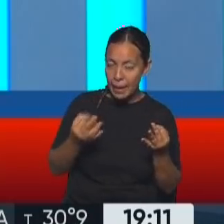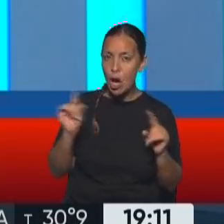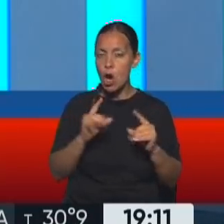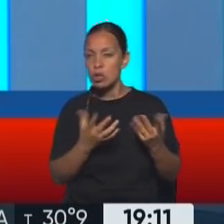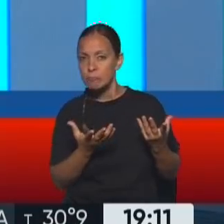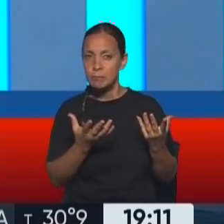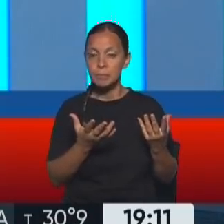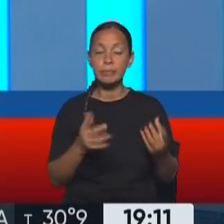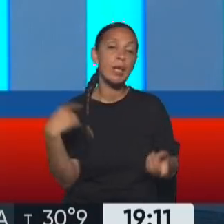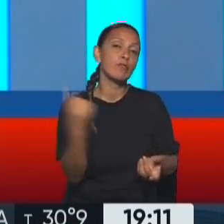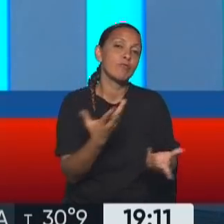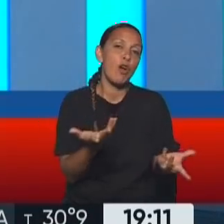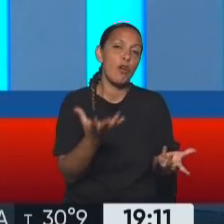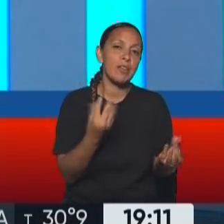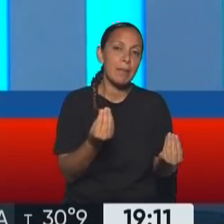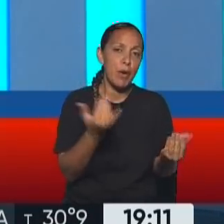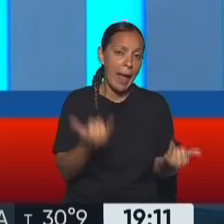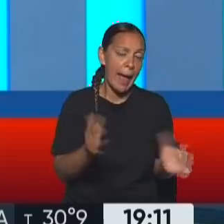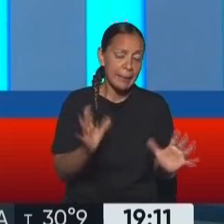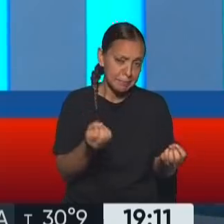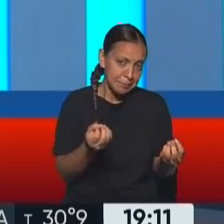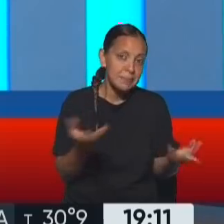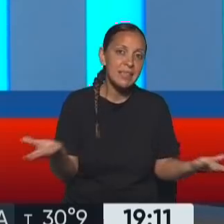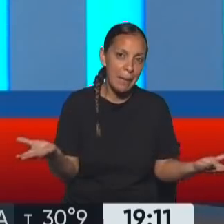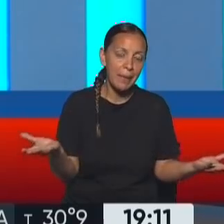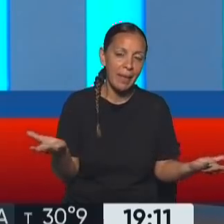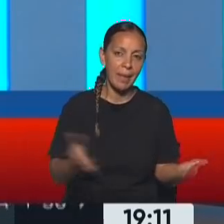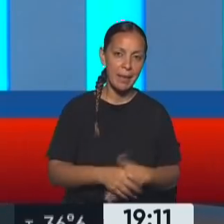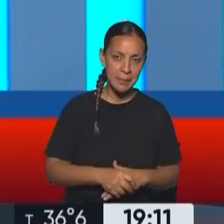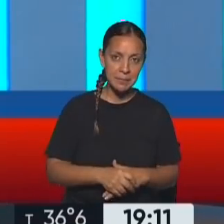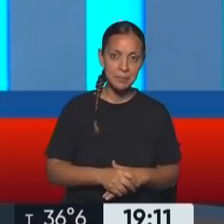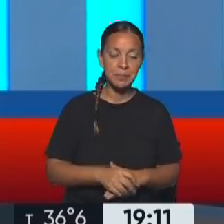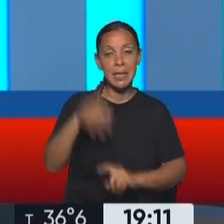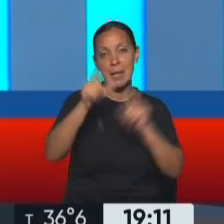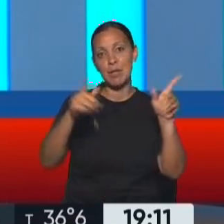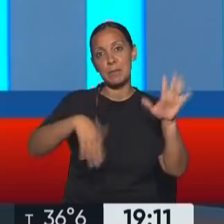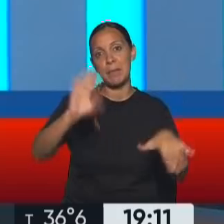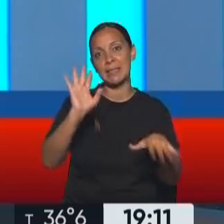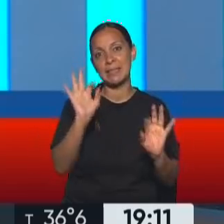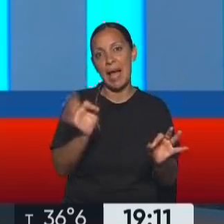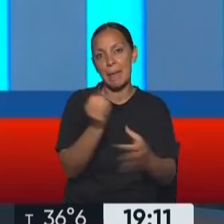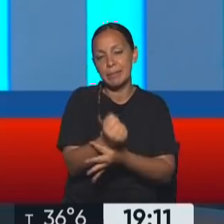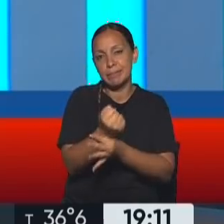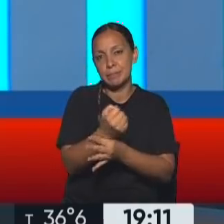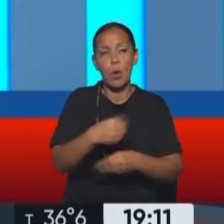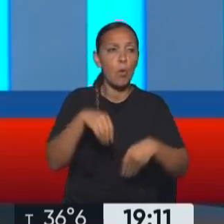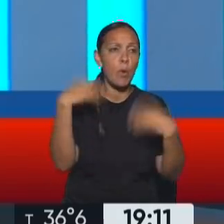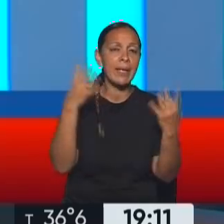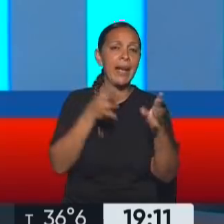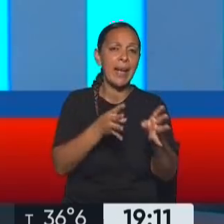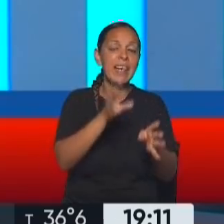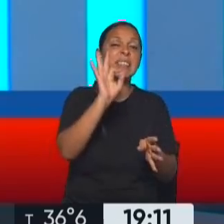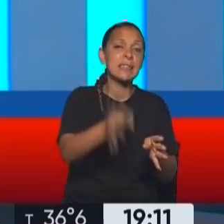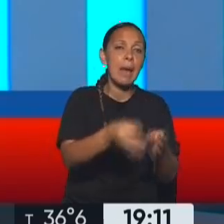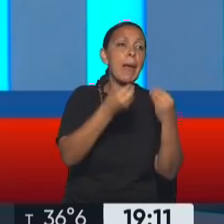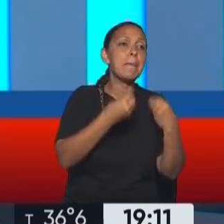nuclear? Todos los temores a esta altura son fundados porque, como dicen los que más saben de esto, los expertos, cualquier guerra se sabe cómo empieza, nunca